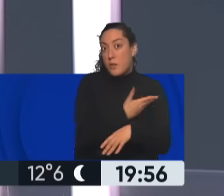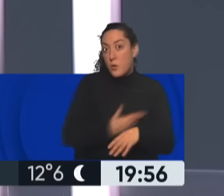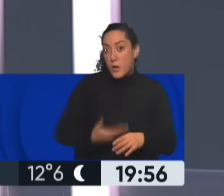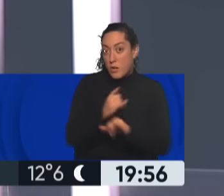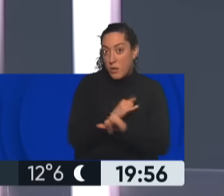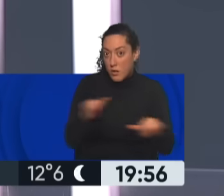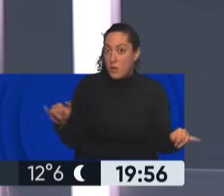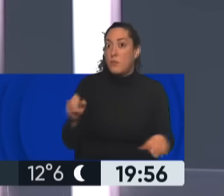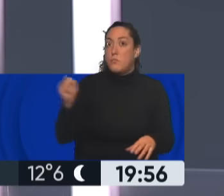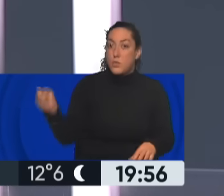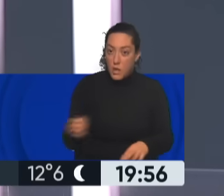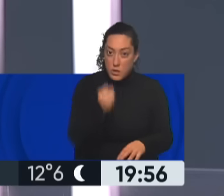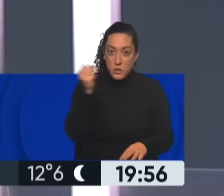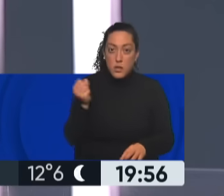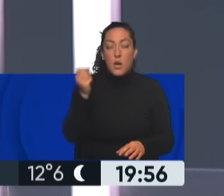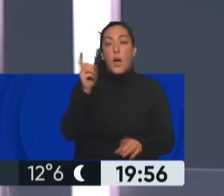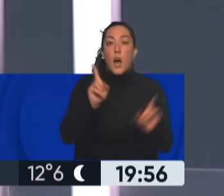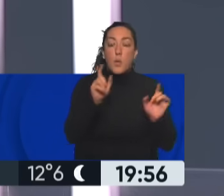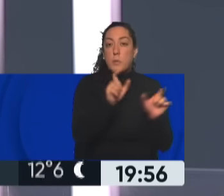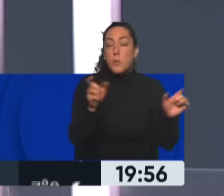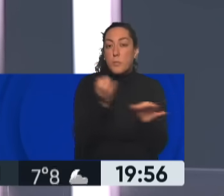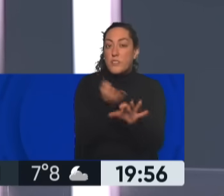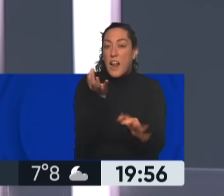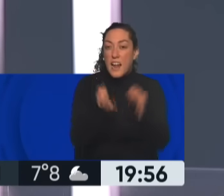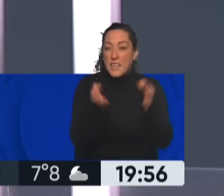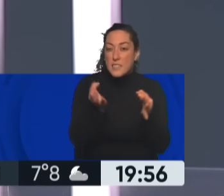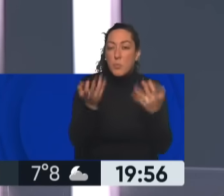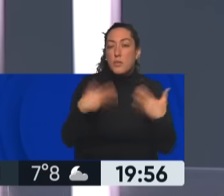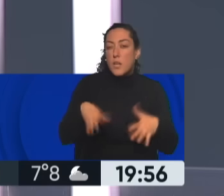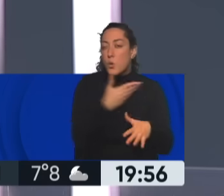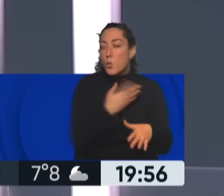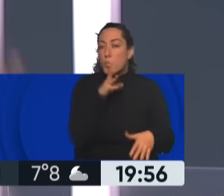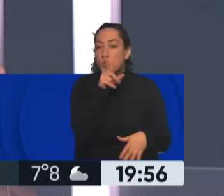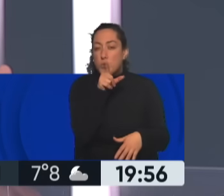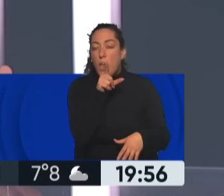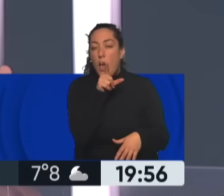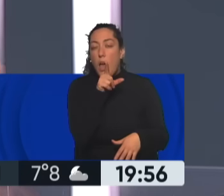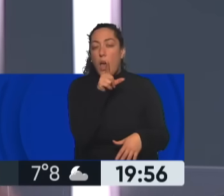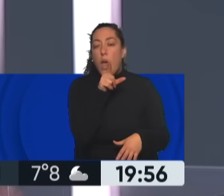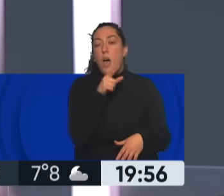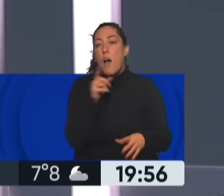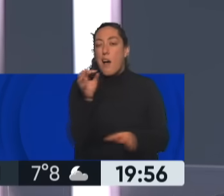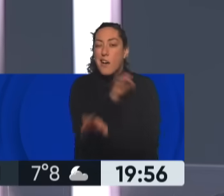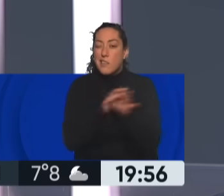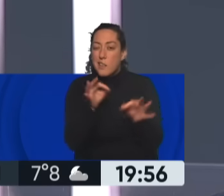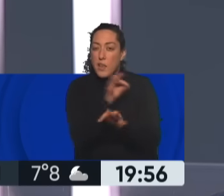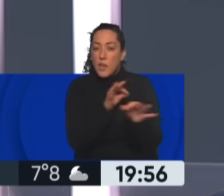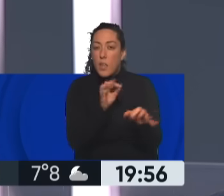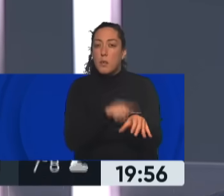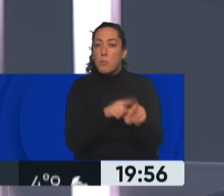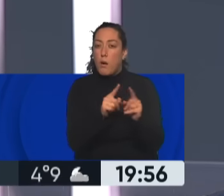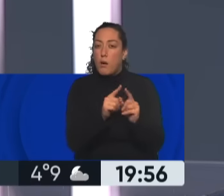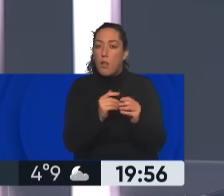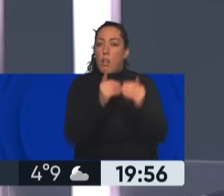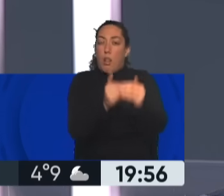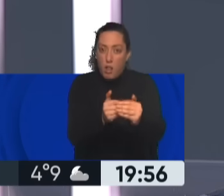dado. Bueno, surgieron algunos análisis que dicen, bueno, esto puede ser una estrategia de Rusia para extender un poco más en el tiempo, pero en el